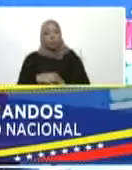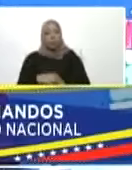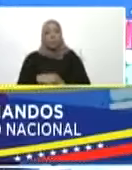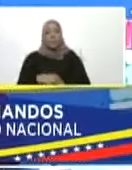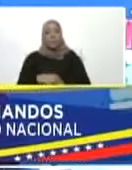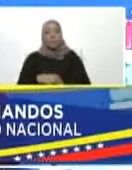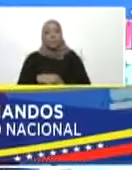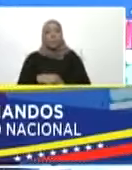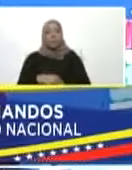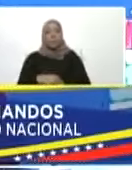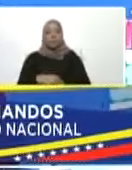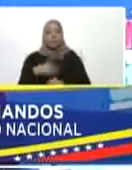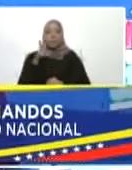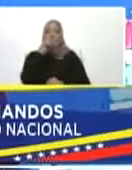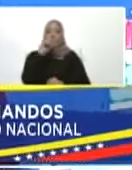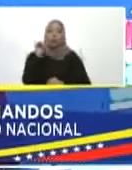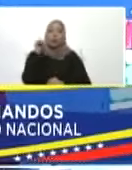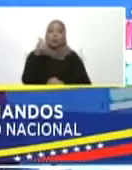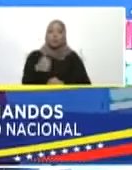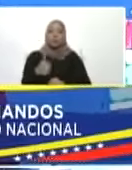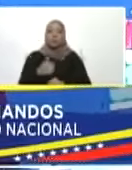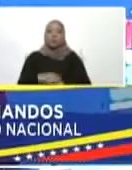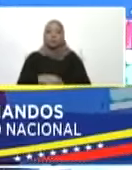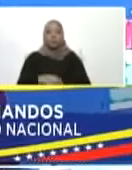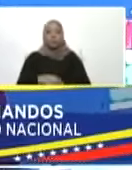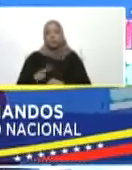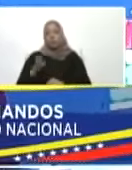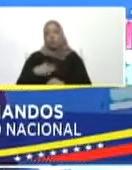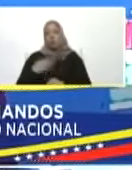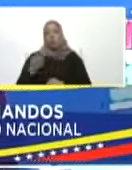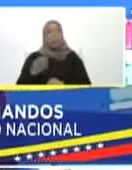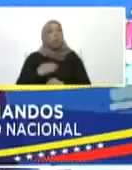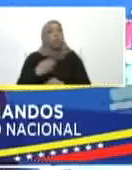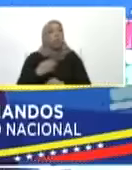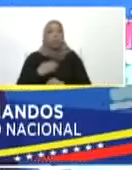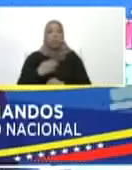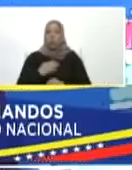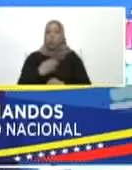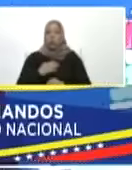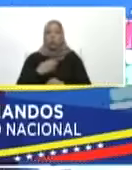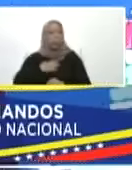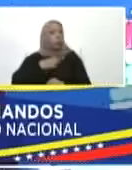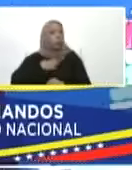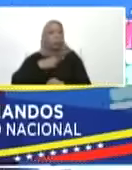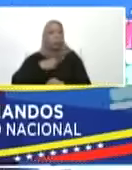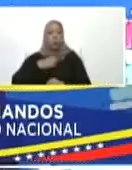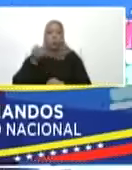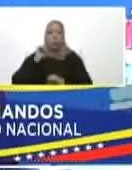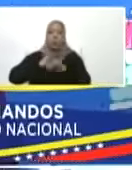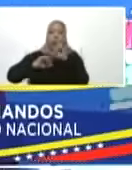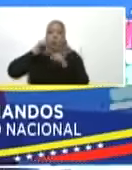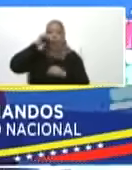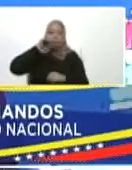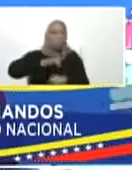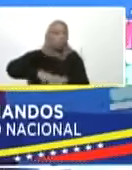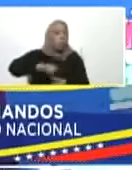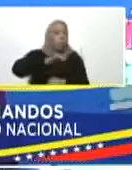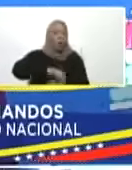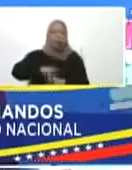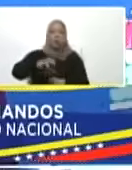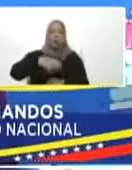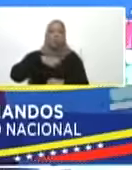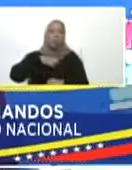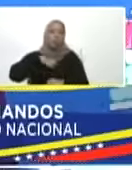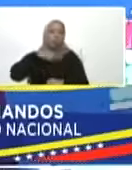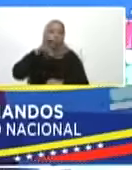Pero les digo con tiempo, no han podrido, el pueblo se los impedirá, ni